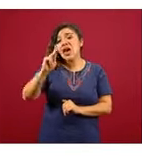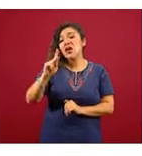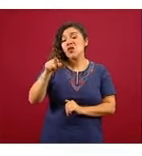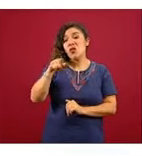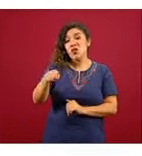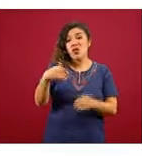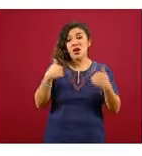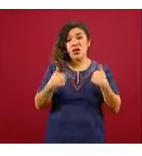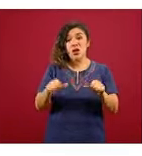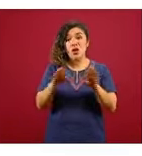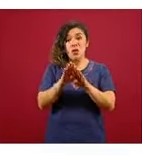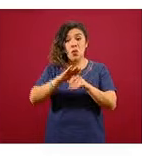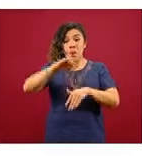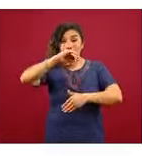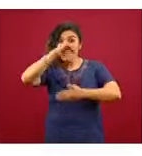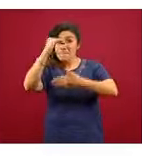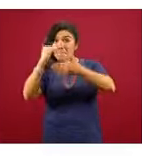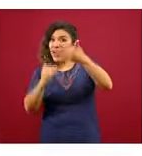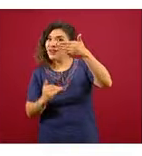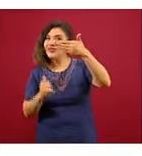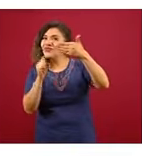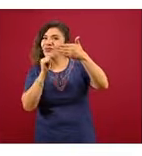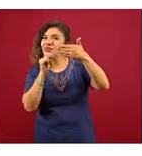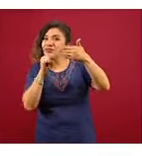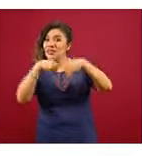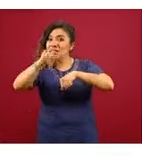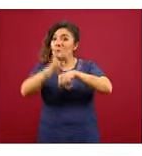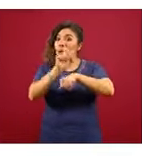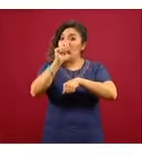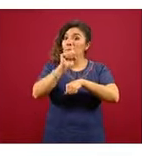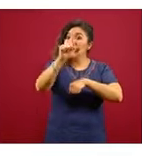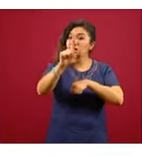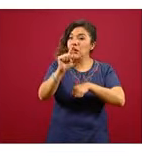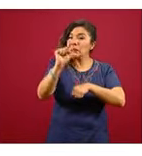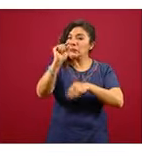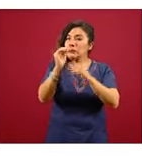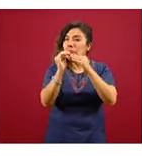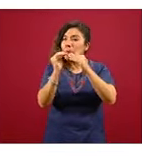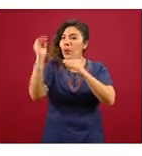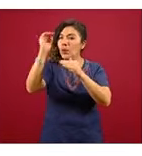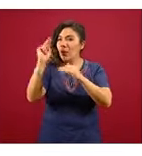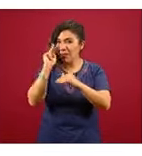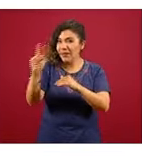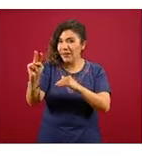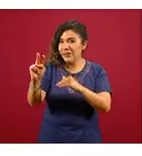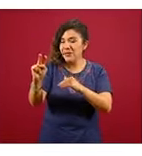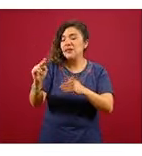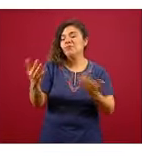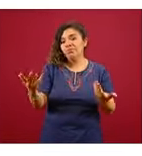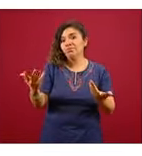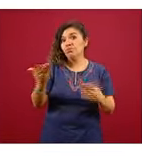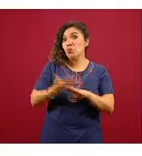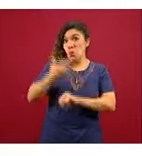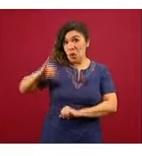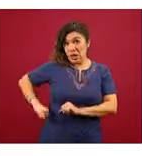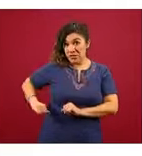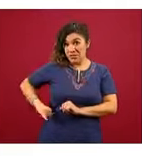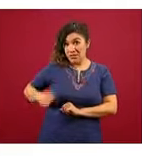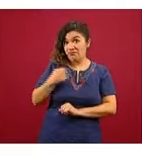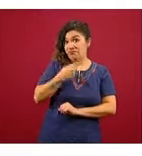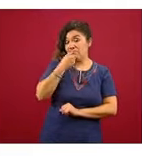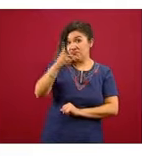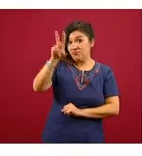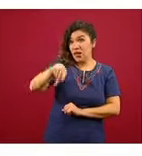tener una tendencia descendente, podemos ver que en la 27 hay un ligero incremento. Interesante, y también reconocer al